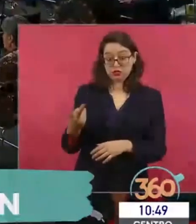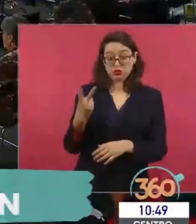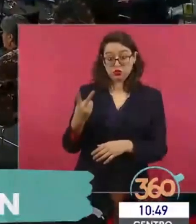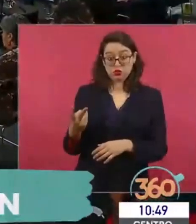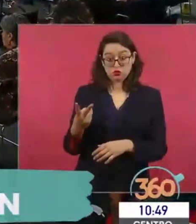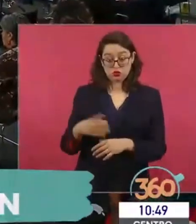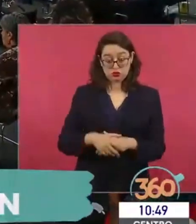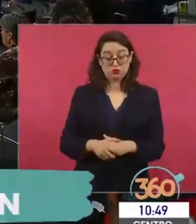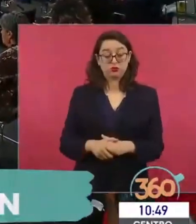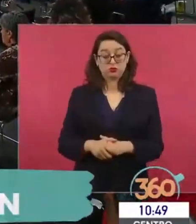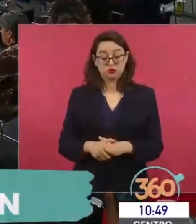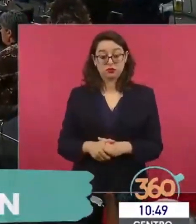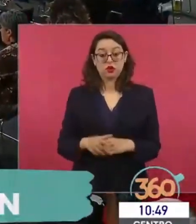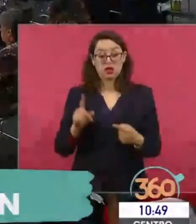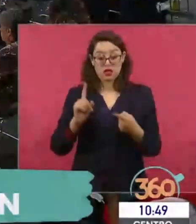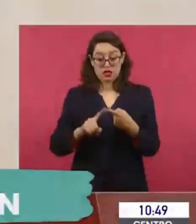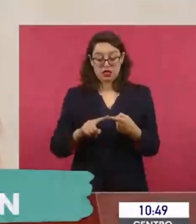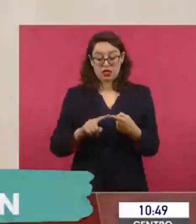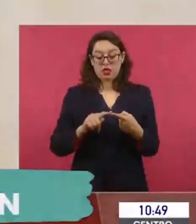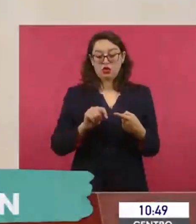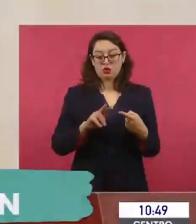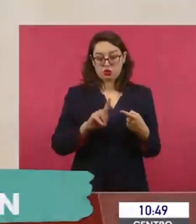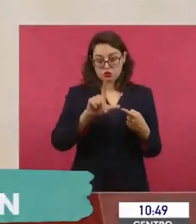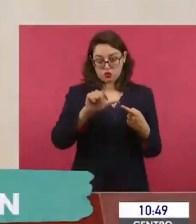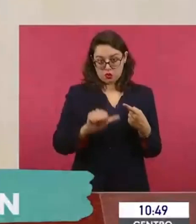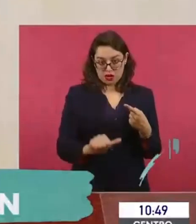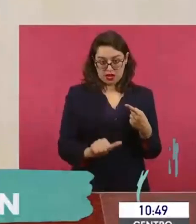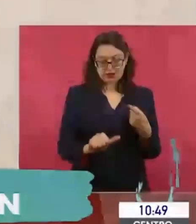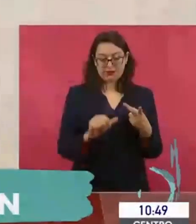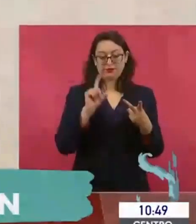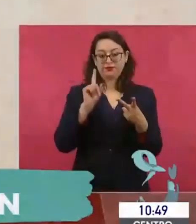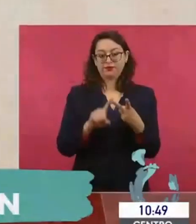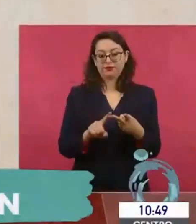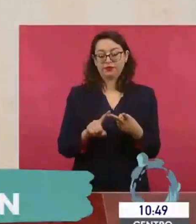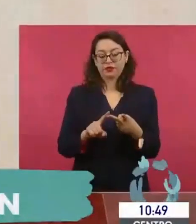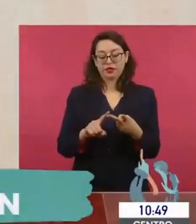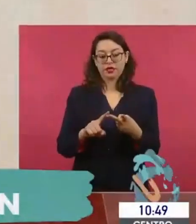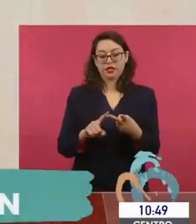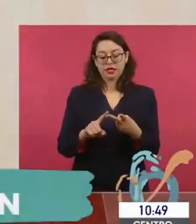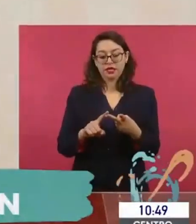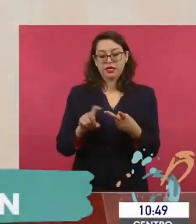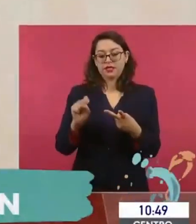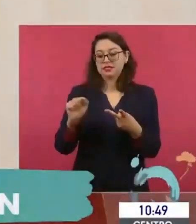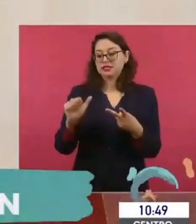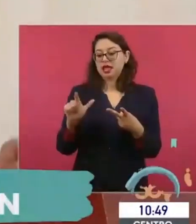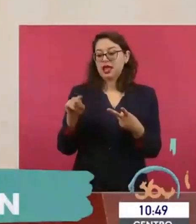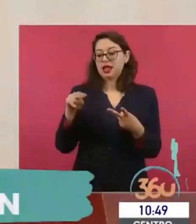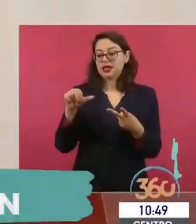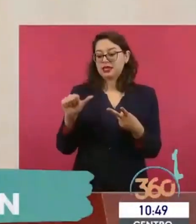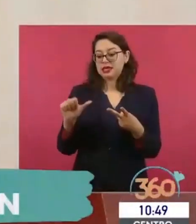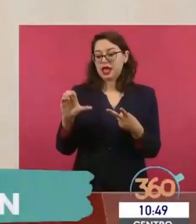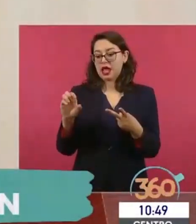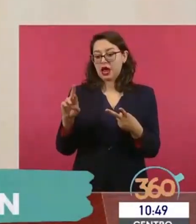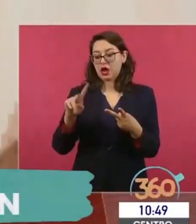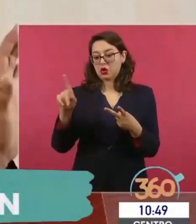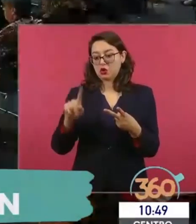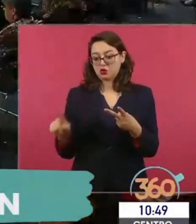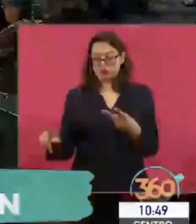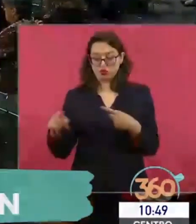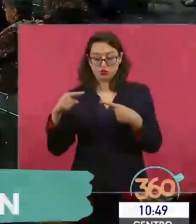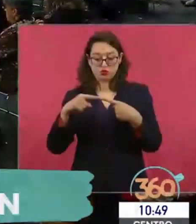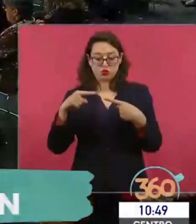una cotizadora de Tula y una cotizadora en Salina Cruz La de Tula la